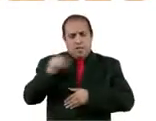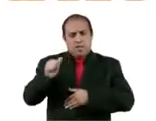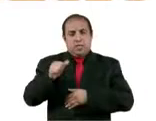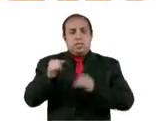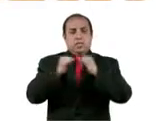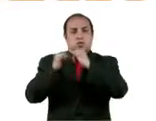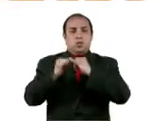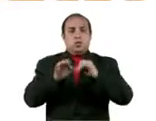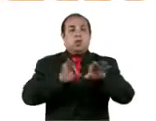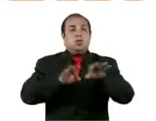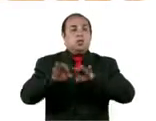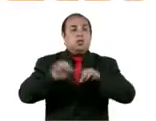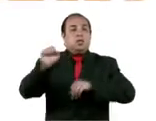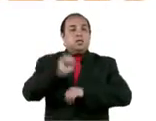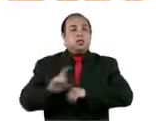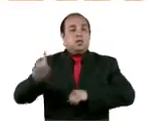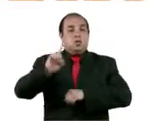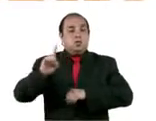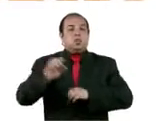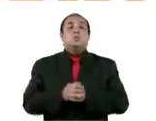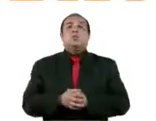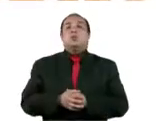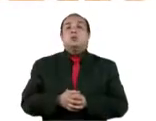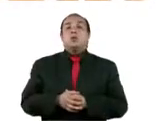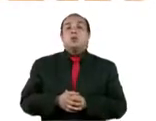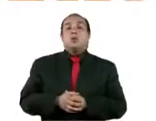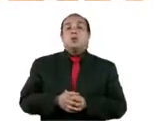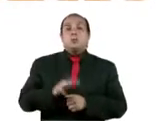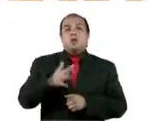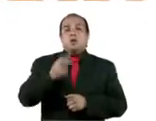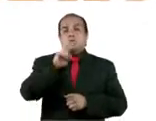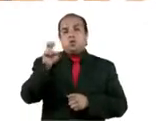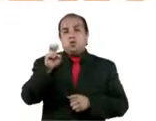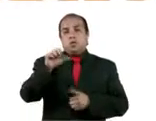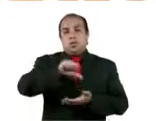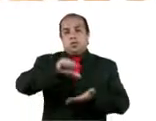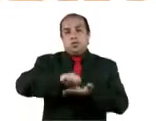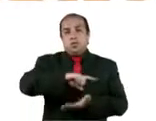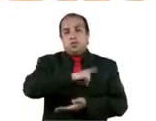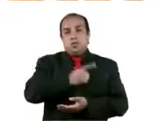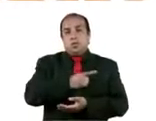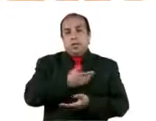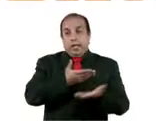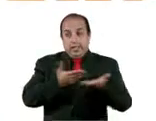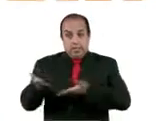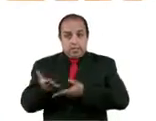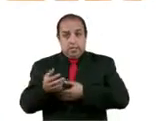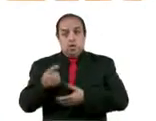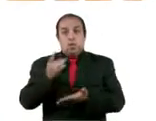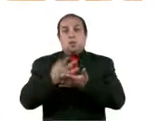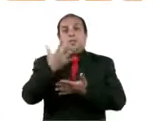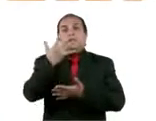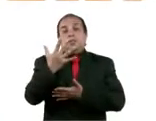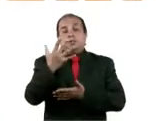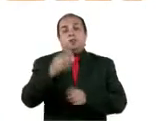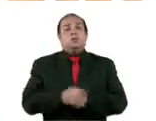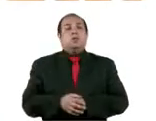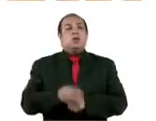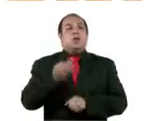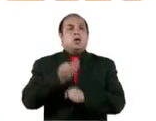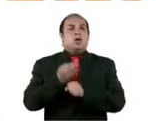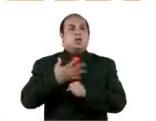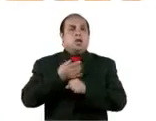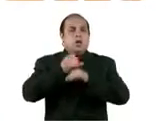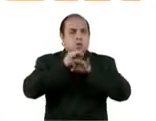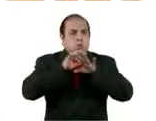fines de semana en poco más de 200 centros de salud, cuando llegamos eran 5, y entonces todo esto permite una expansión